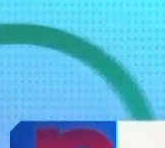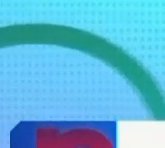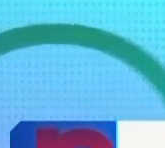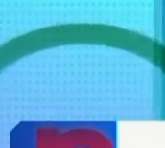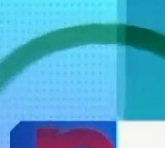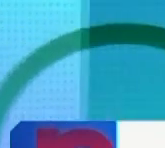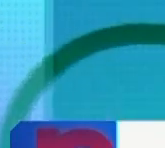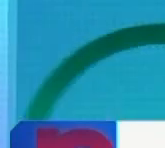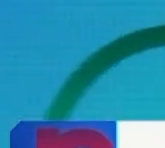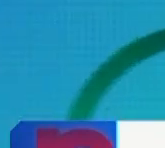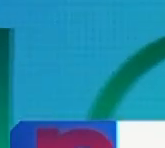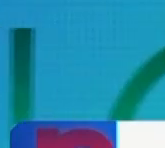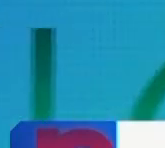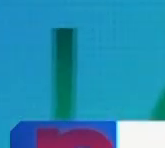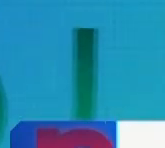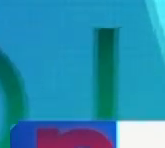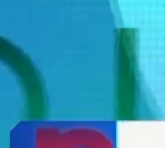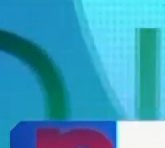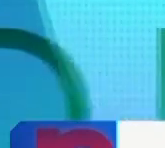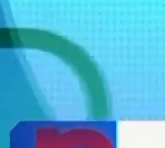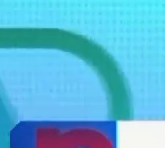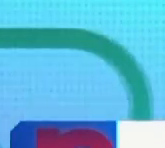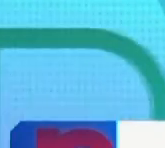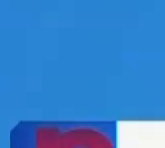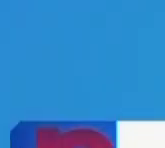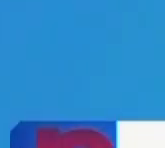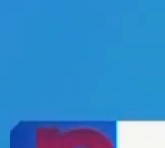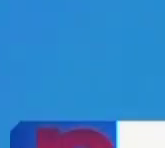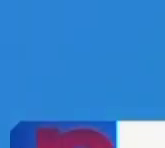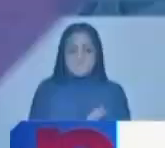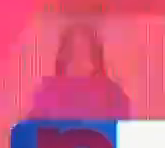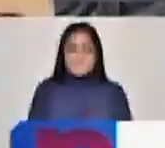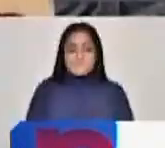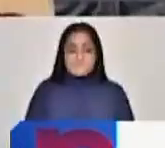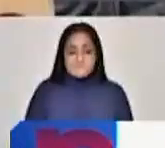continuar trabajando en línea desde su casa.